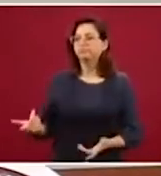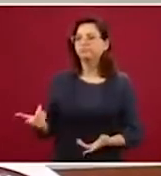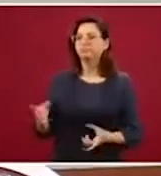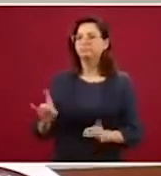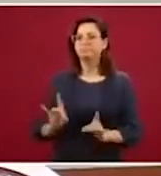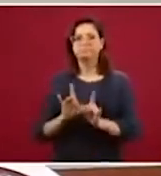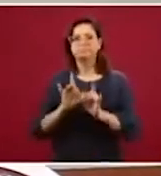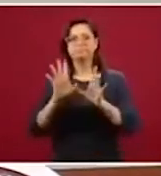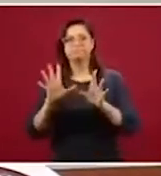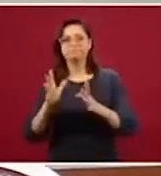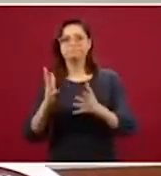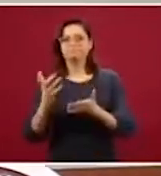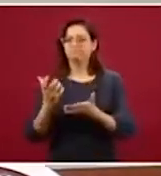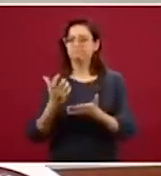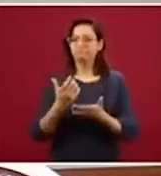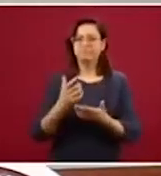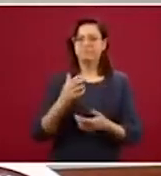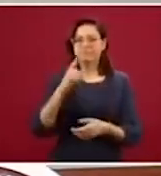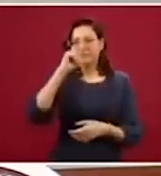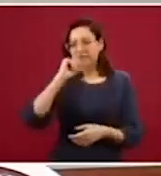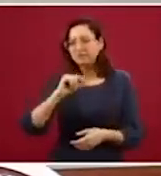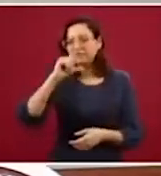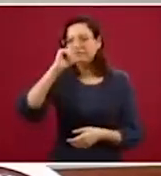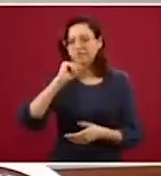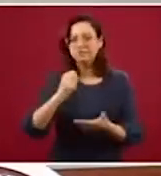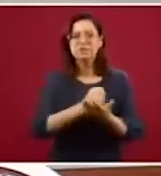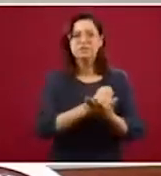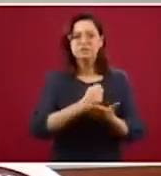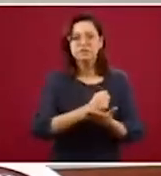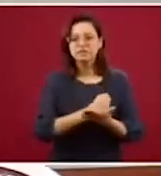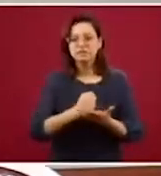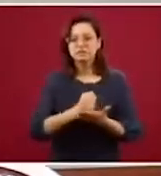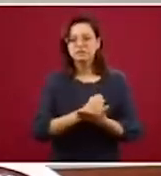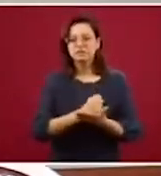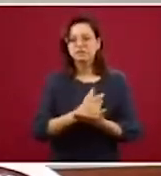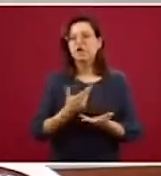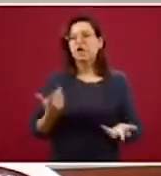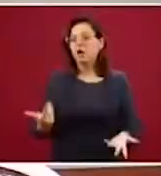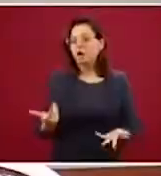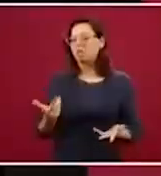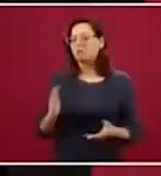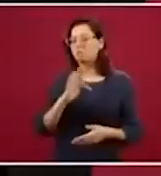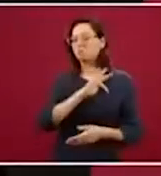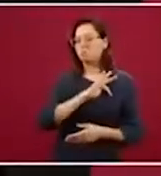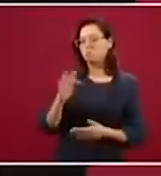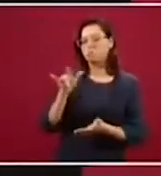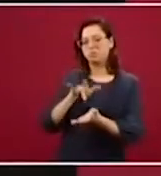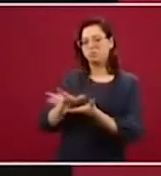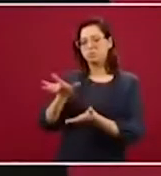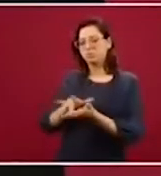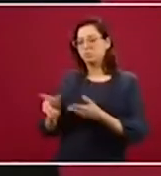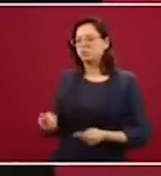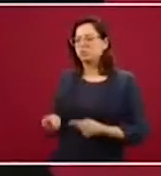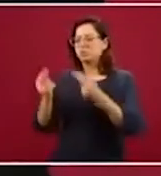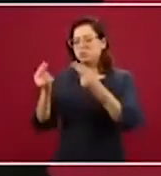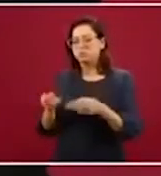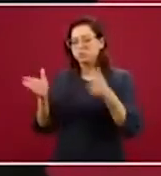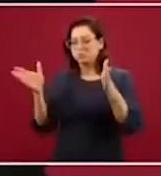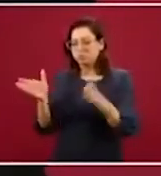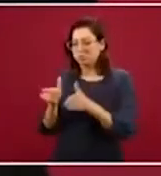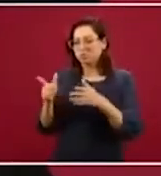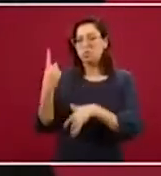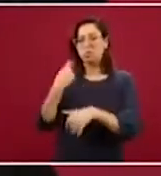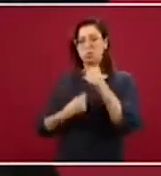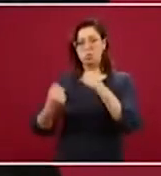de crédito, pero desde una perspectiva de estas pequeñas negociaciones. Iniciamos con un crédito el año